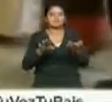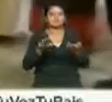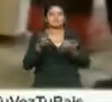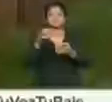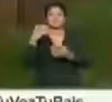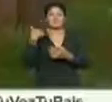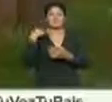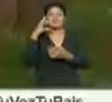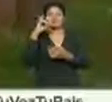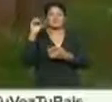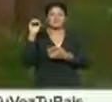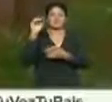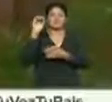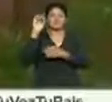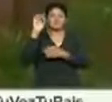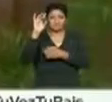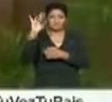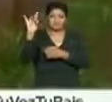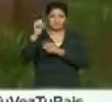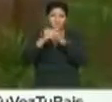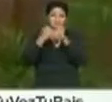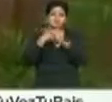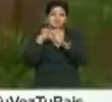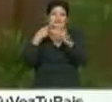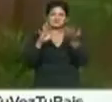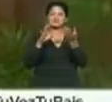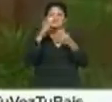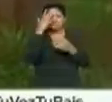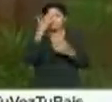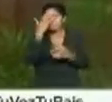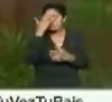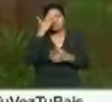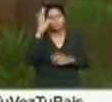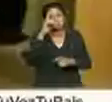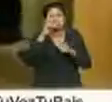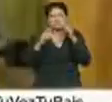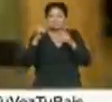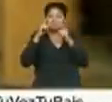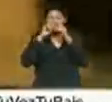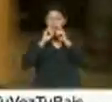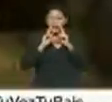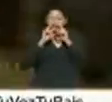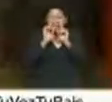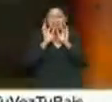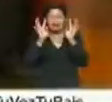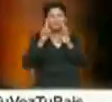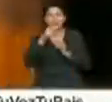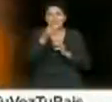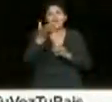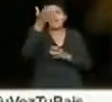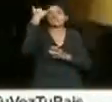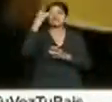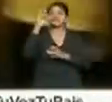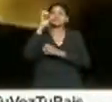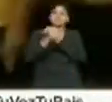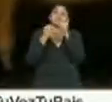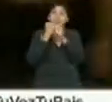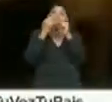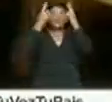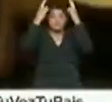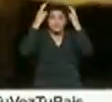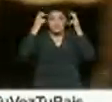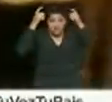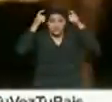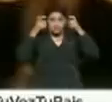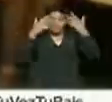los 88 años de edad. Las causas de su muerte no han sido reveladas. Ascendió al trono a los 18 años. Su hijo,